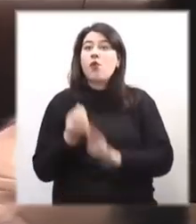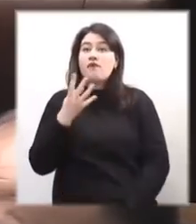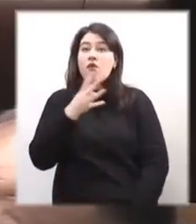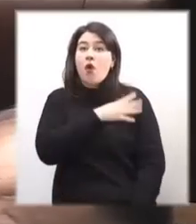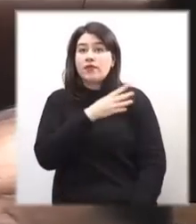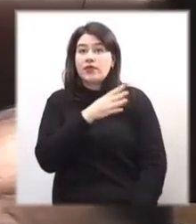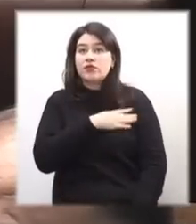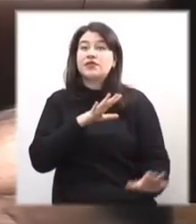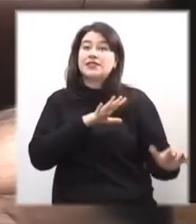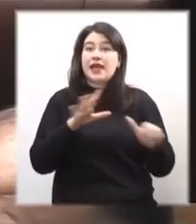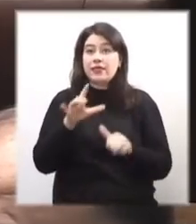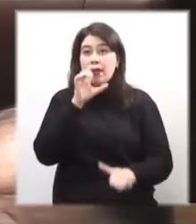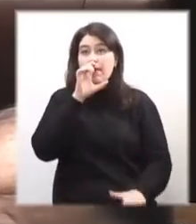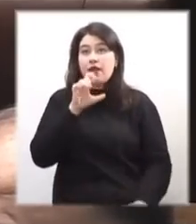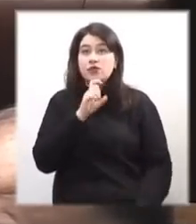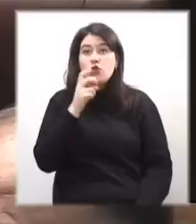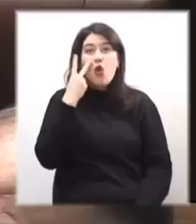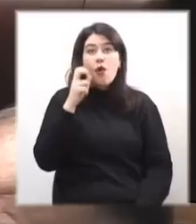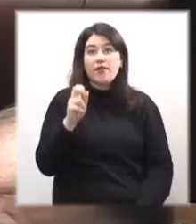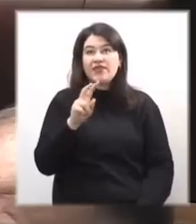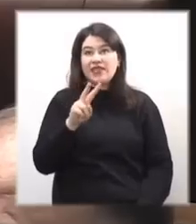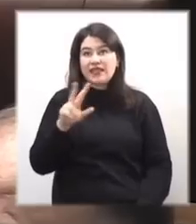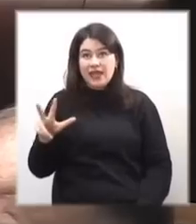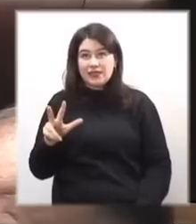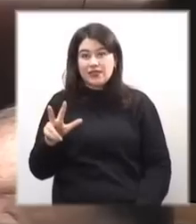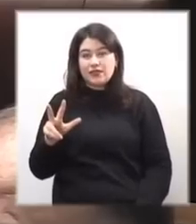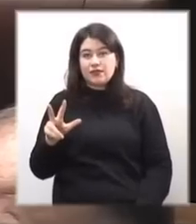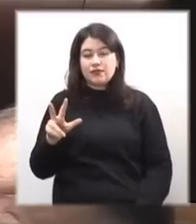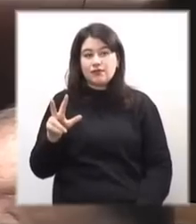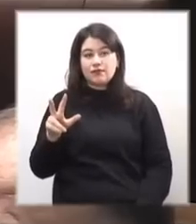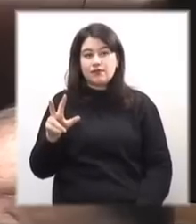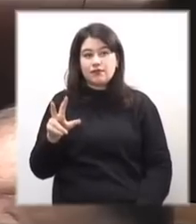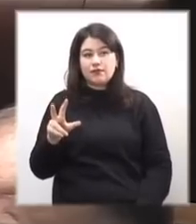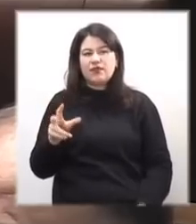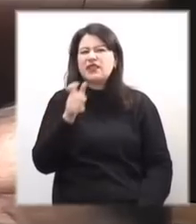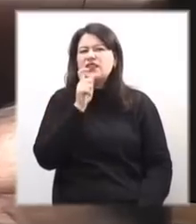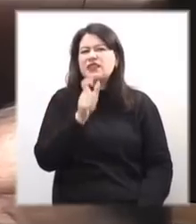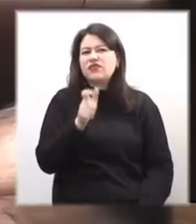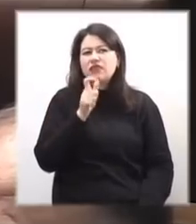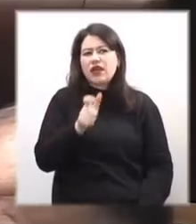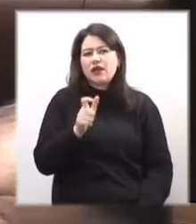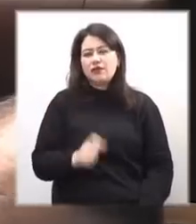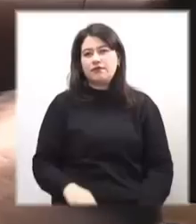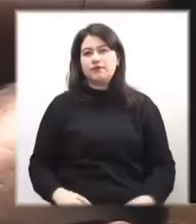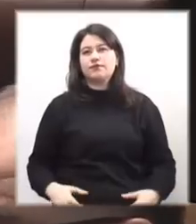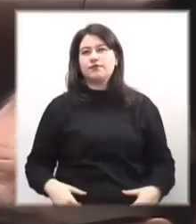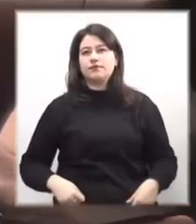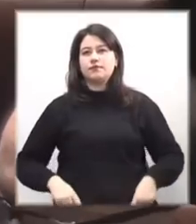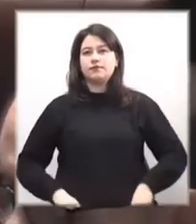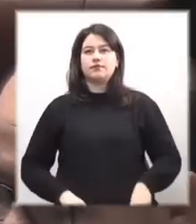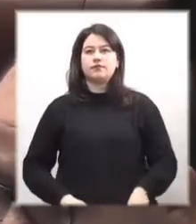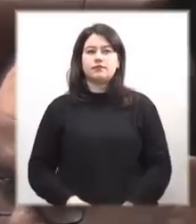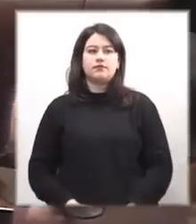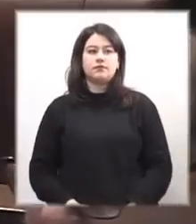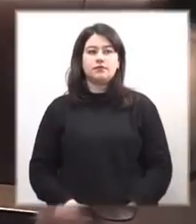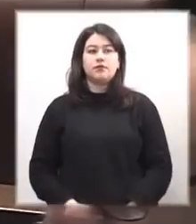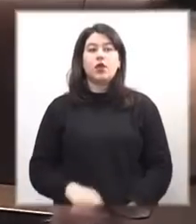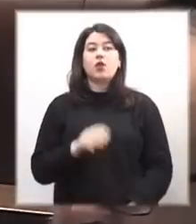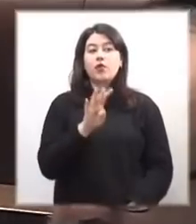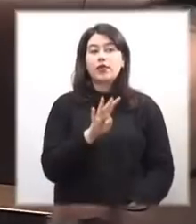nuevo comisario el 6 de marzo de 2023. ¿Qué significa esto?